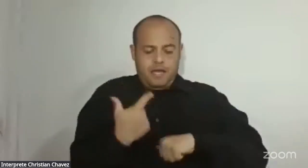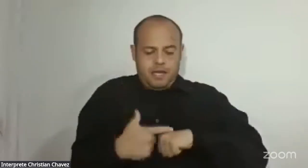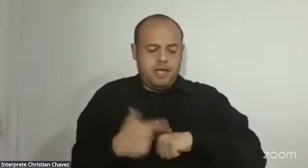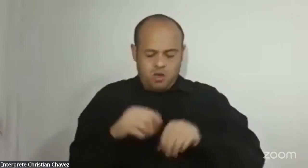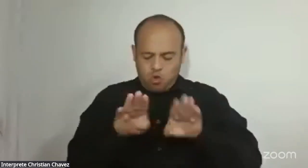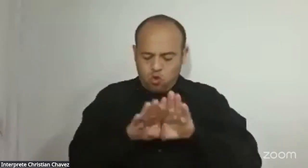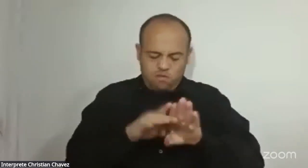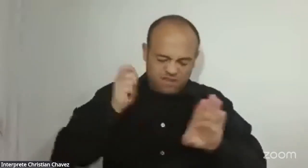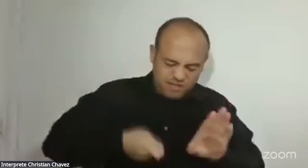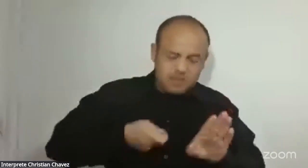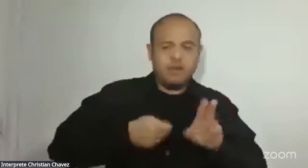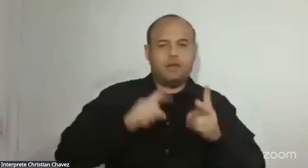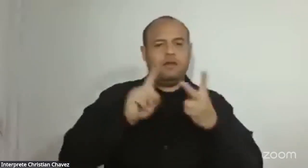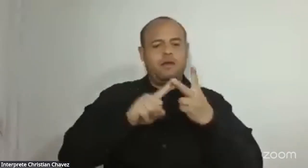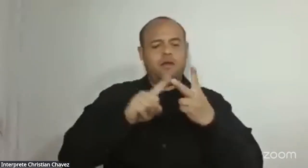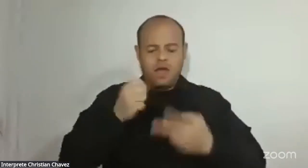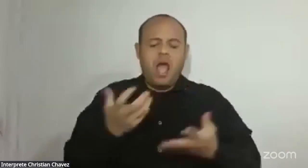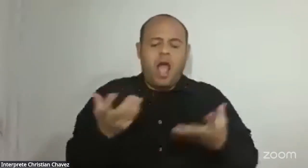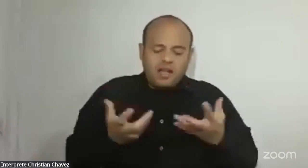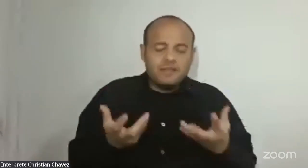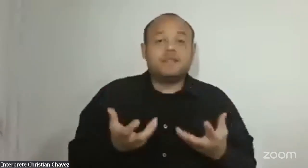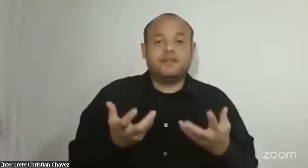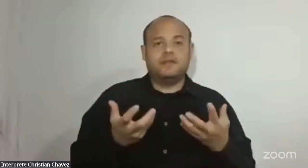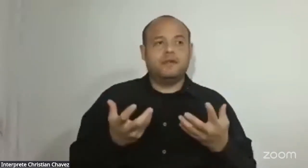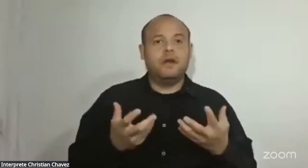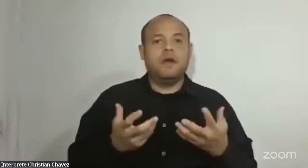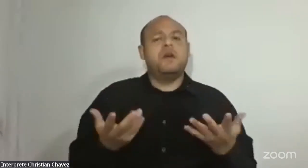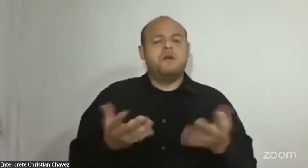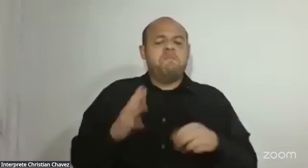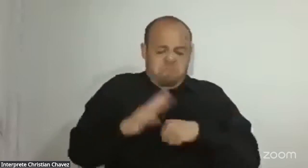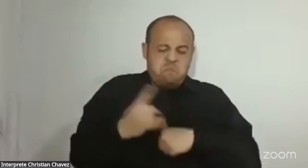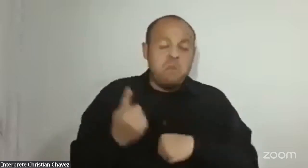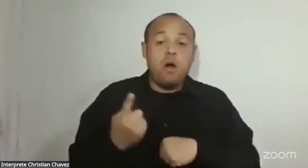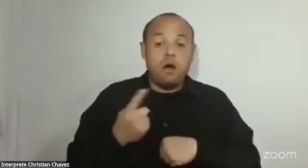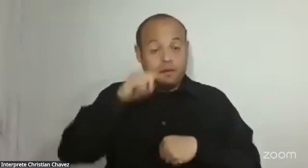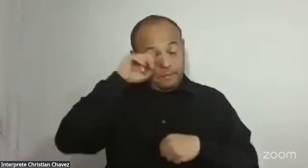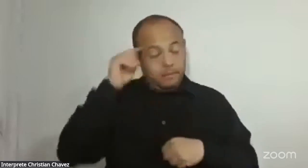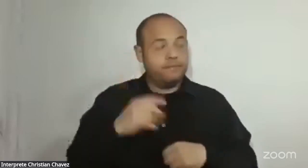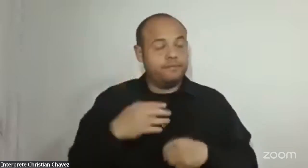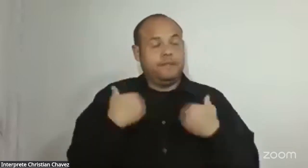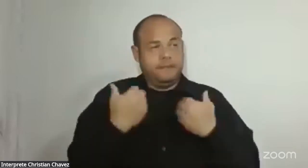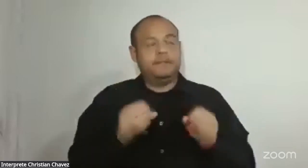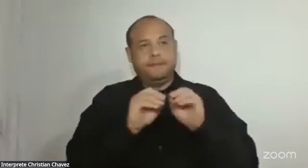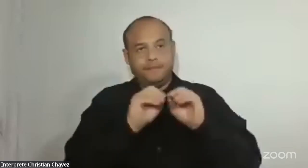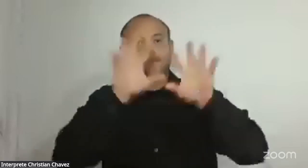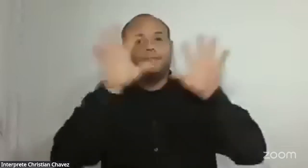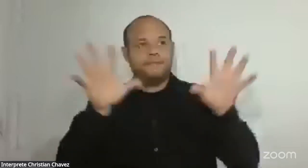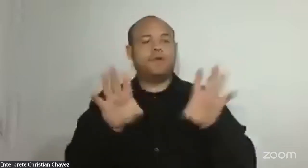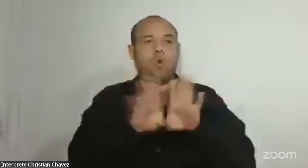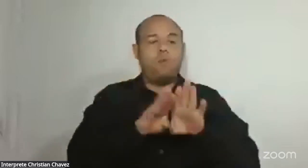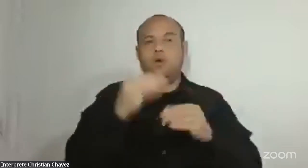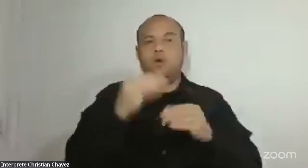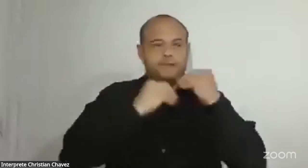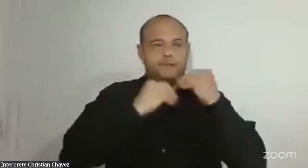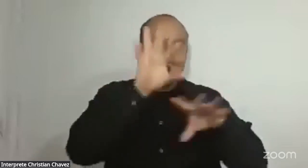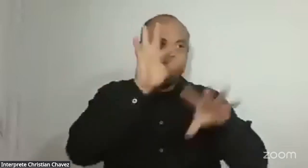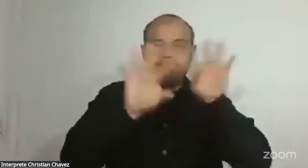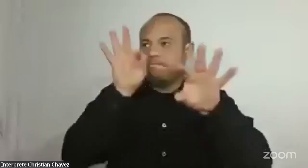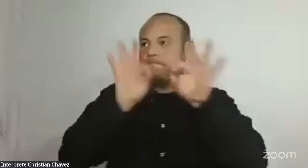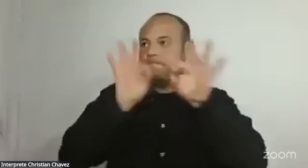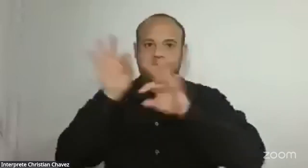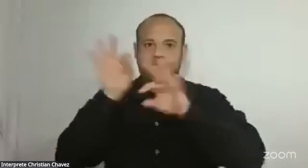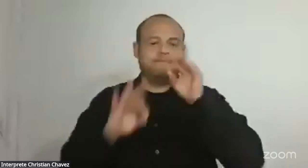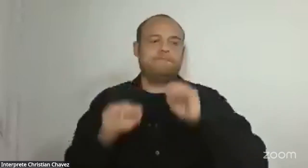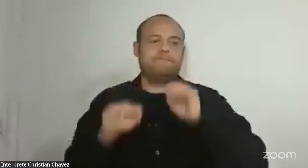desde ahí puedan comprender por qué es importante elegir ciertos alimentos o